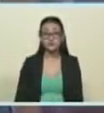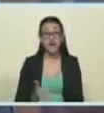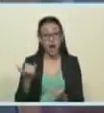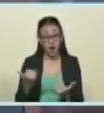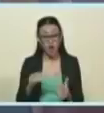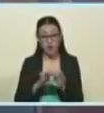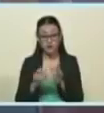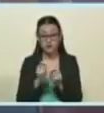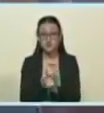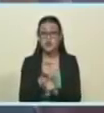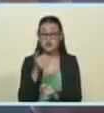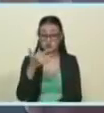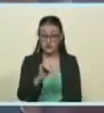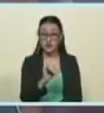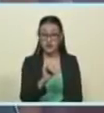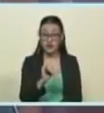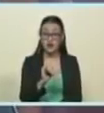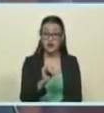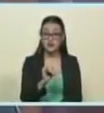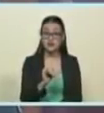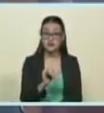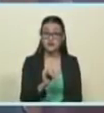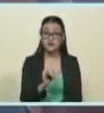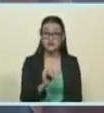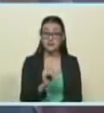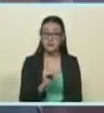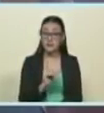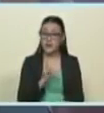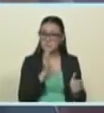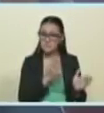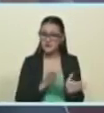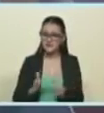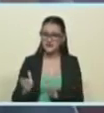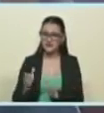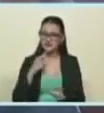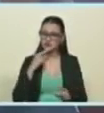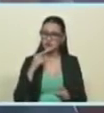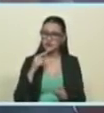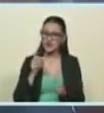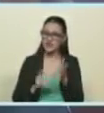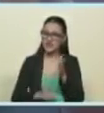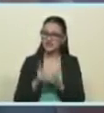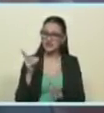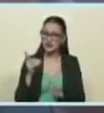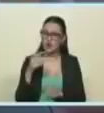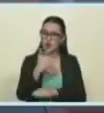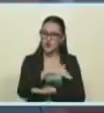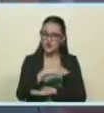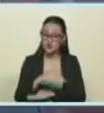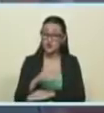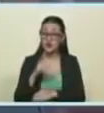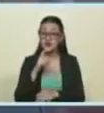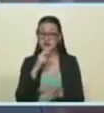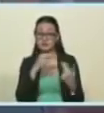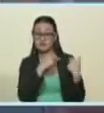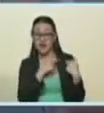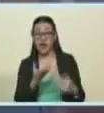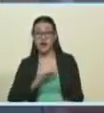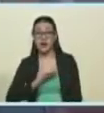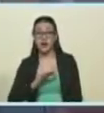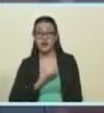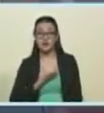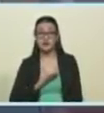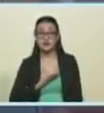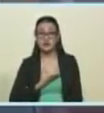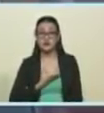constituyente presidente, que la planificación o los criterios de desarrollo urbano que están en manos de las alcaldías